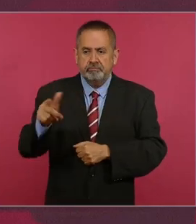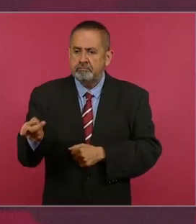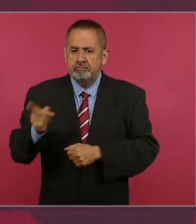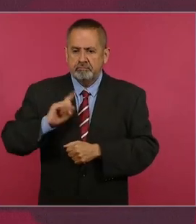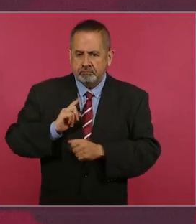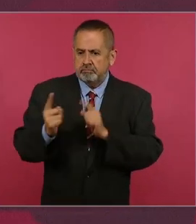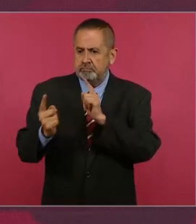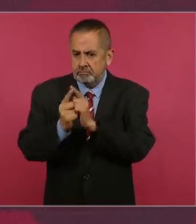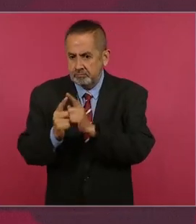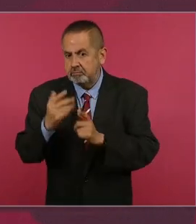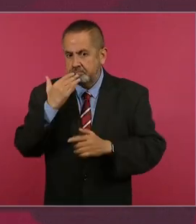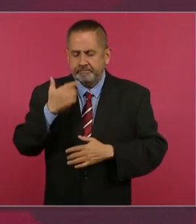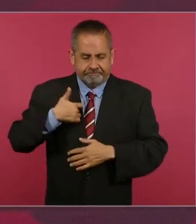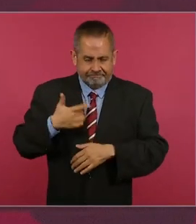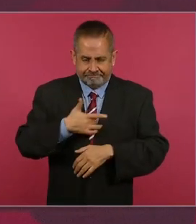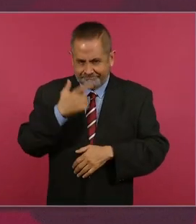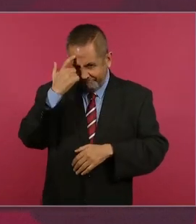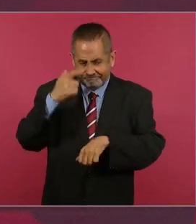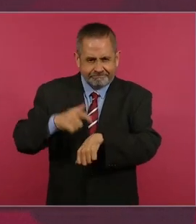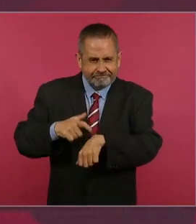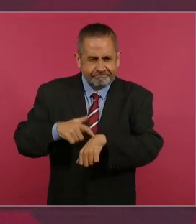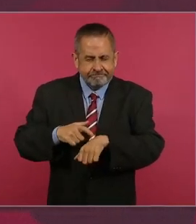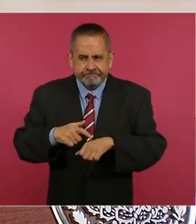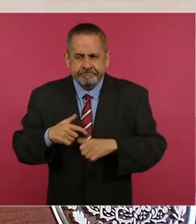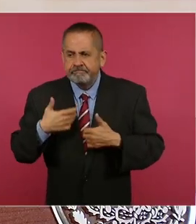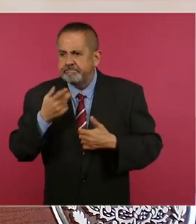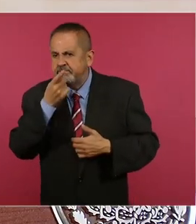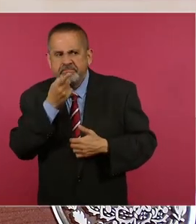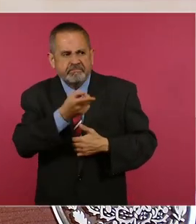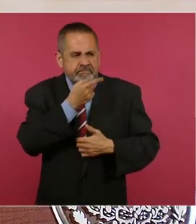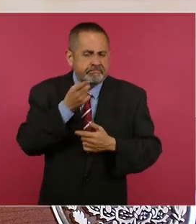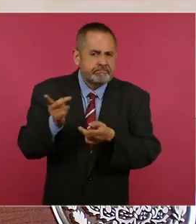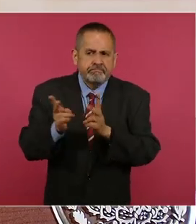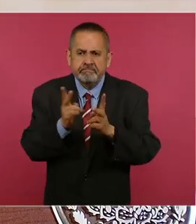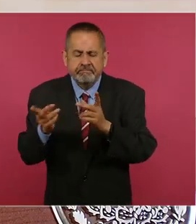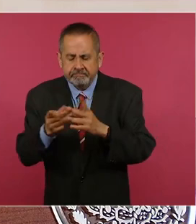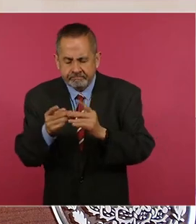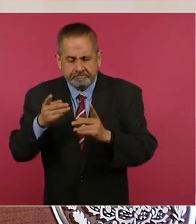Me va a dar tiempo de enterarme